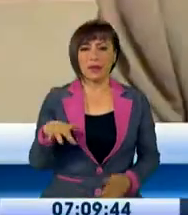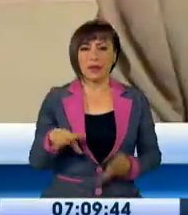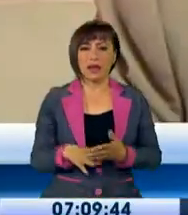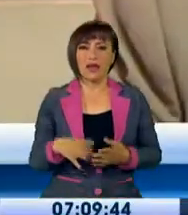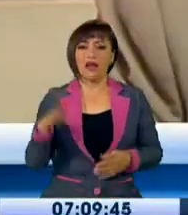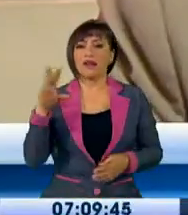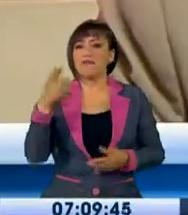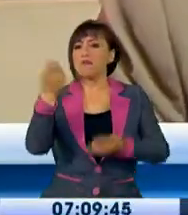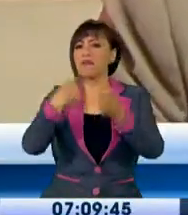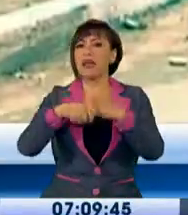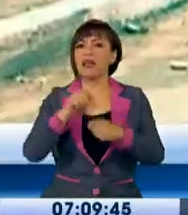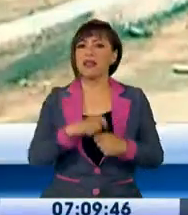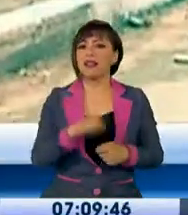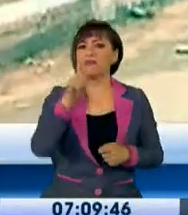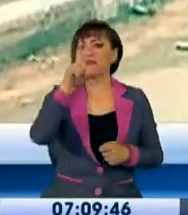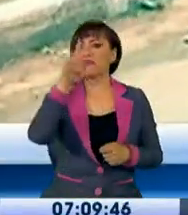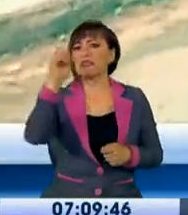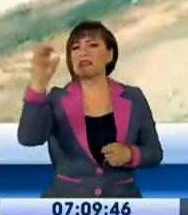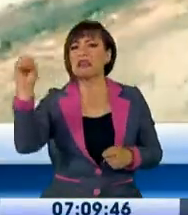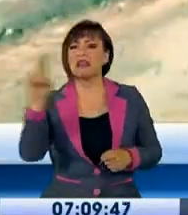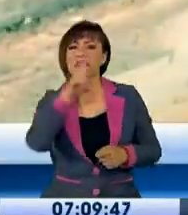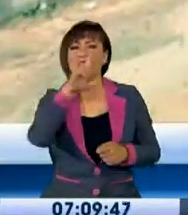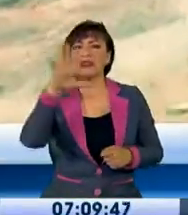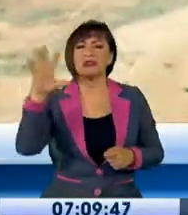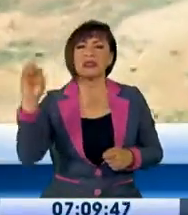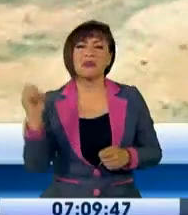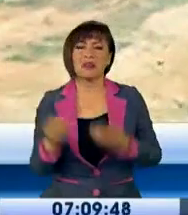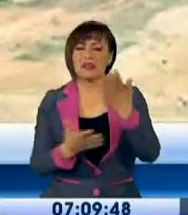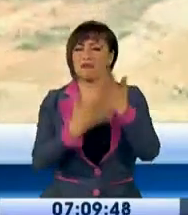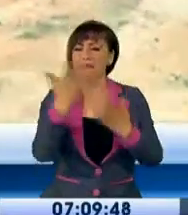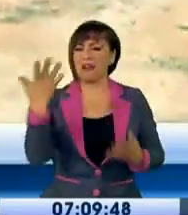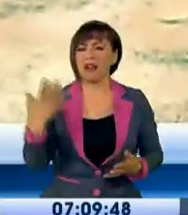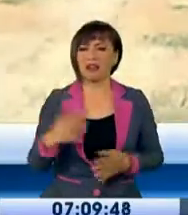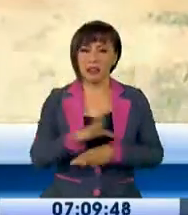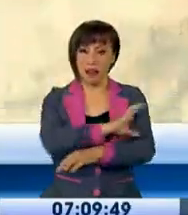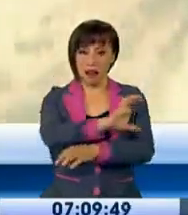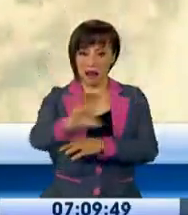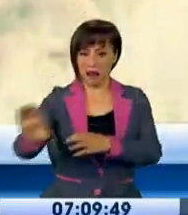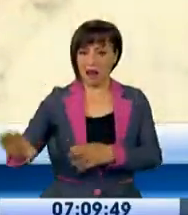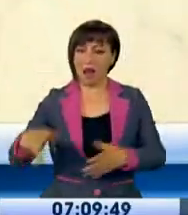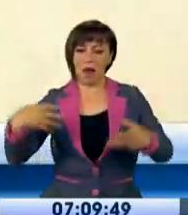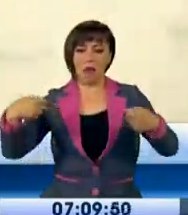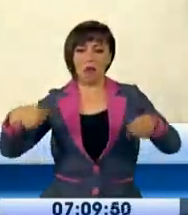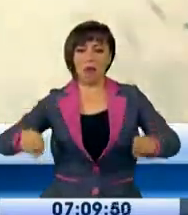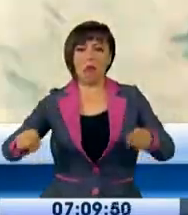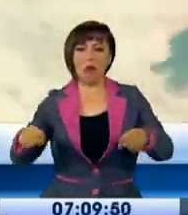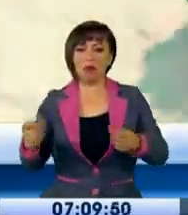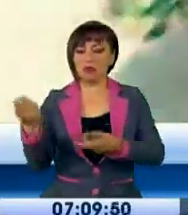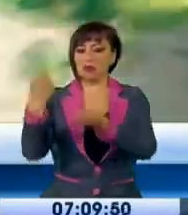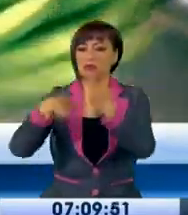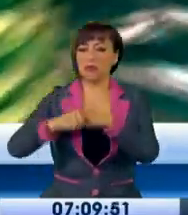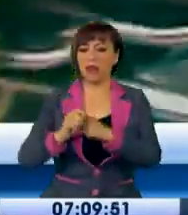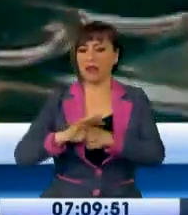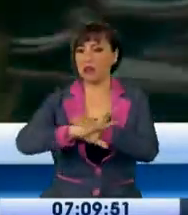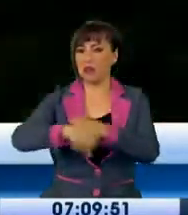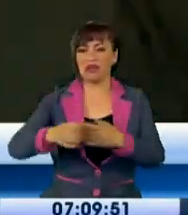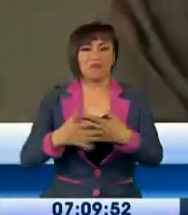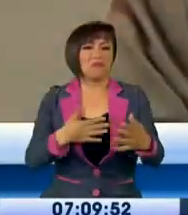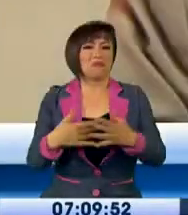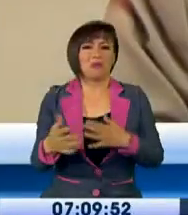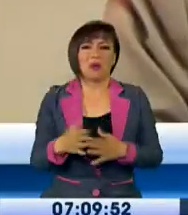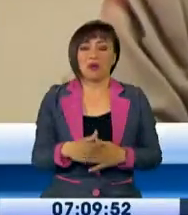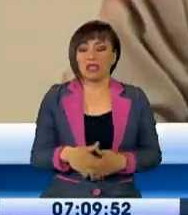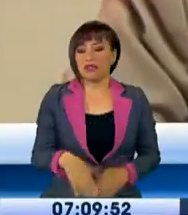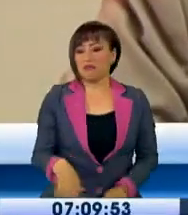venden en 100, 150, según la investigación. Y fácil vendida en el campo, porque en el campo no hay control, ya no hay muchos caballos como antiguamente utilizaban. Y como